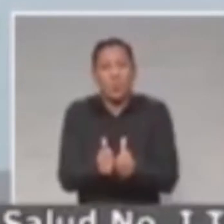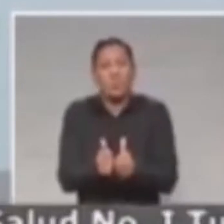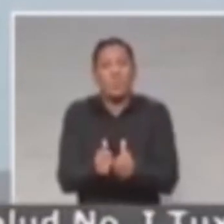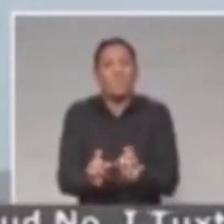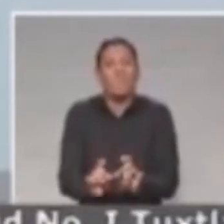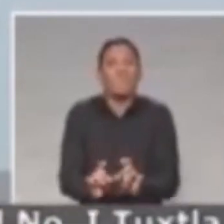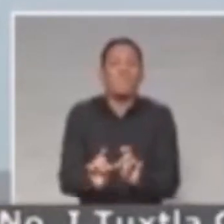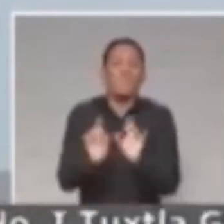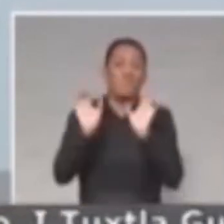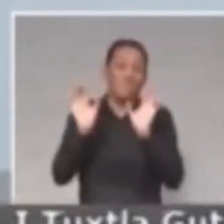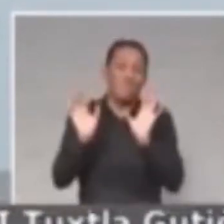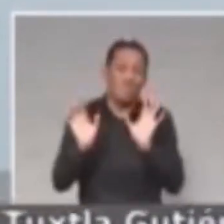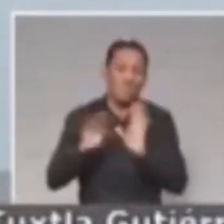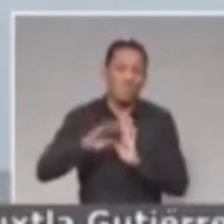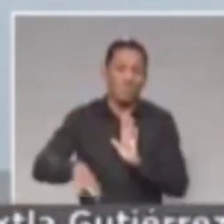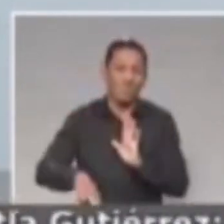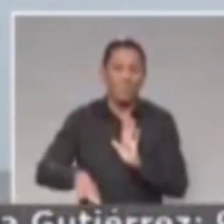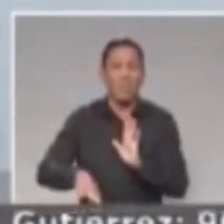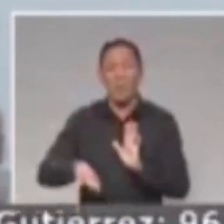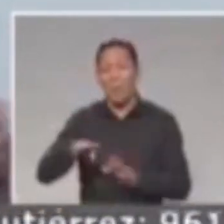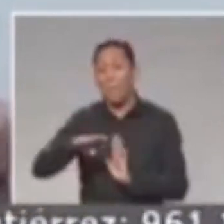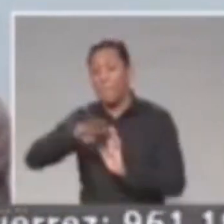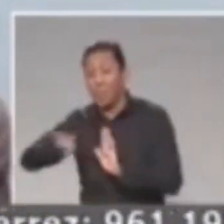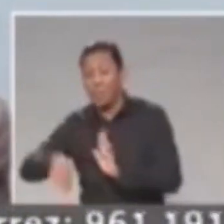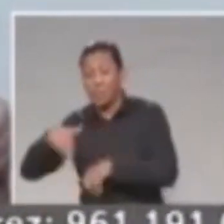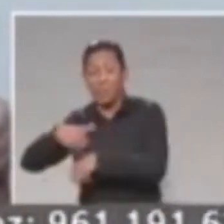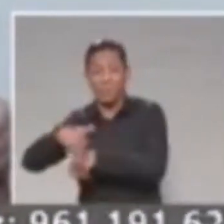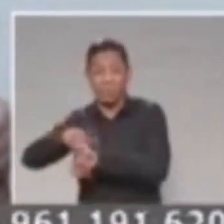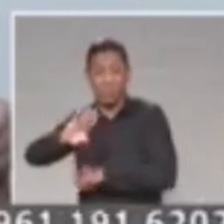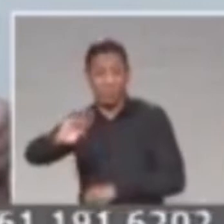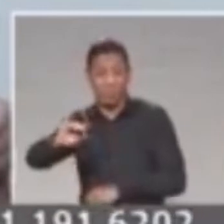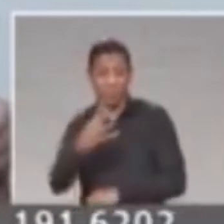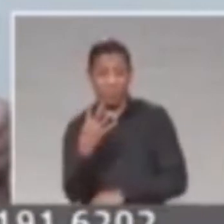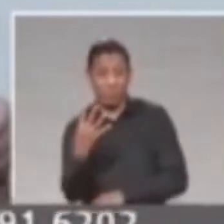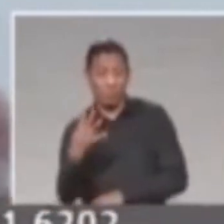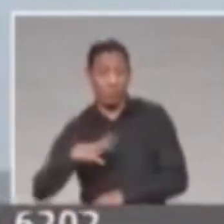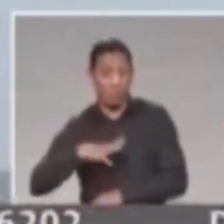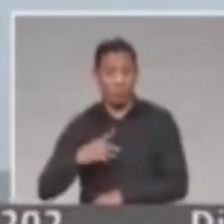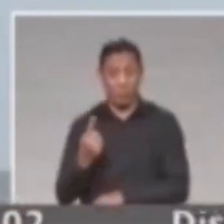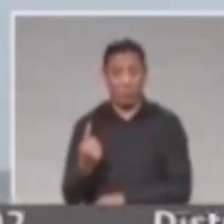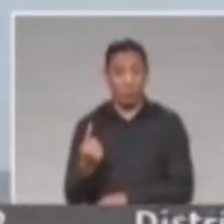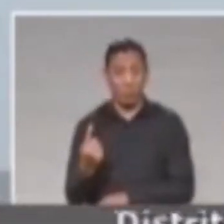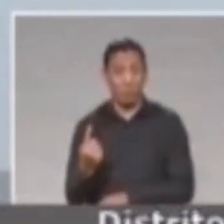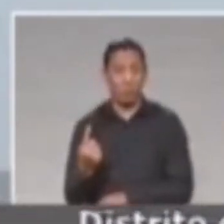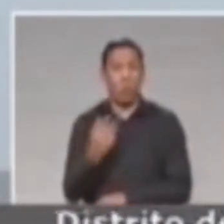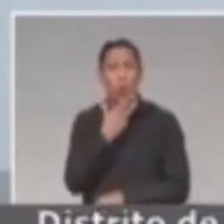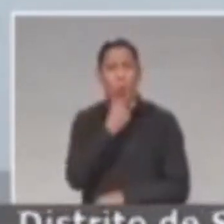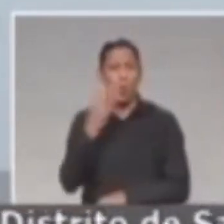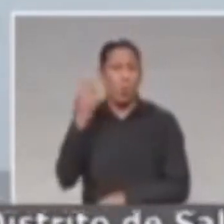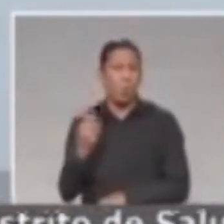tabaquismo. Y la número 94, que atiende... Este es un